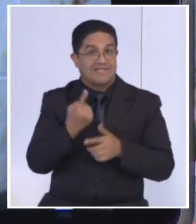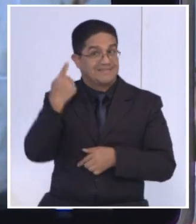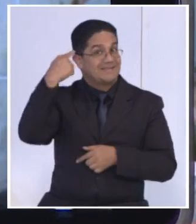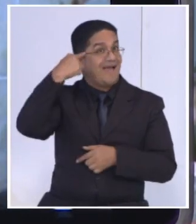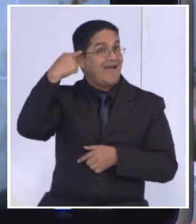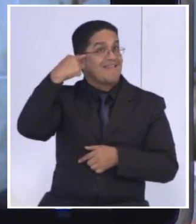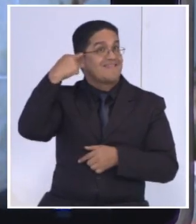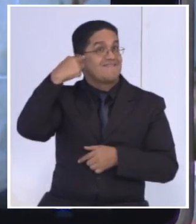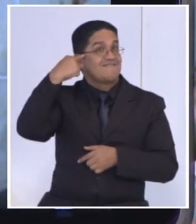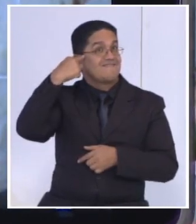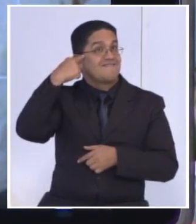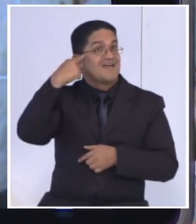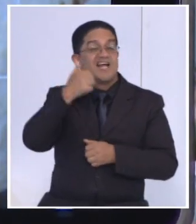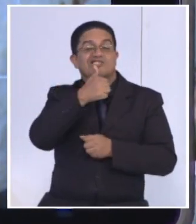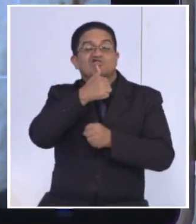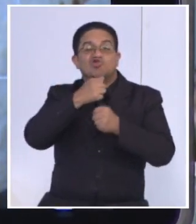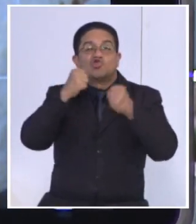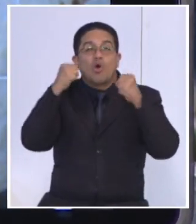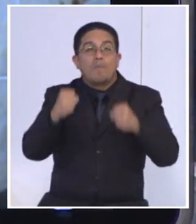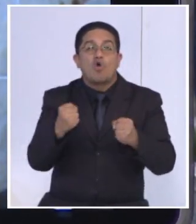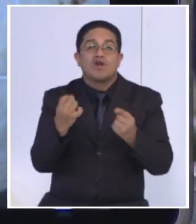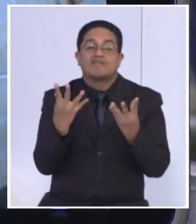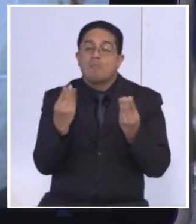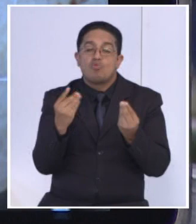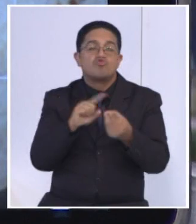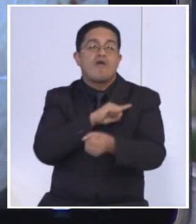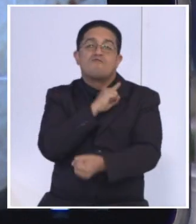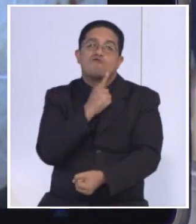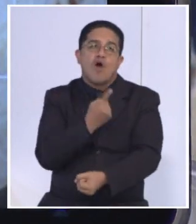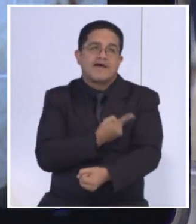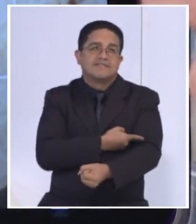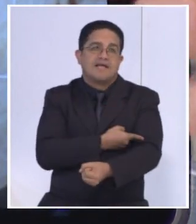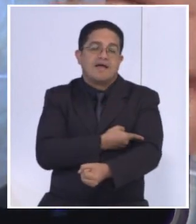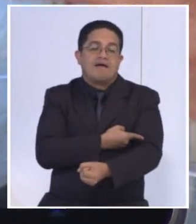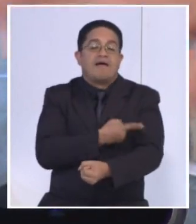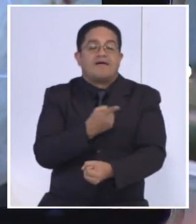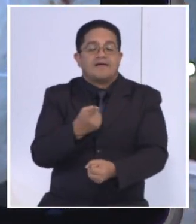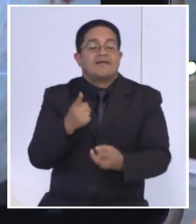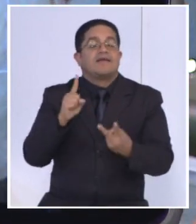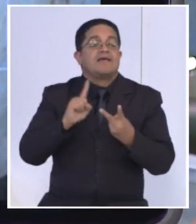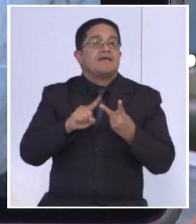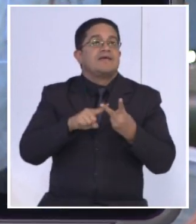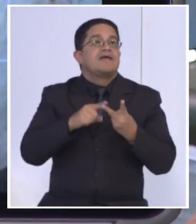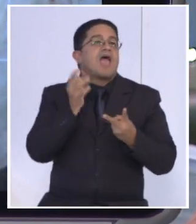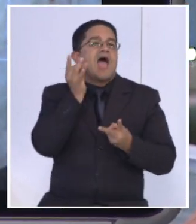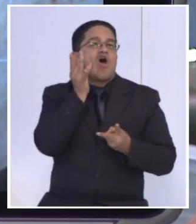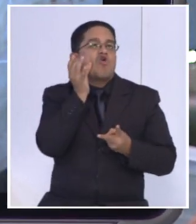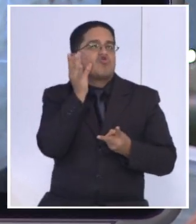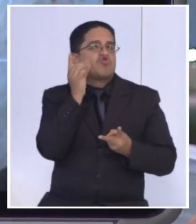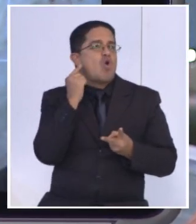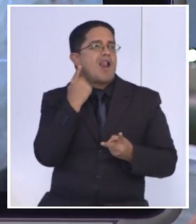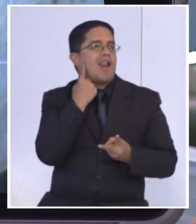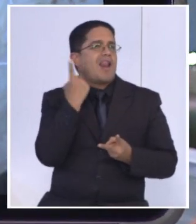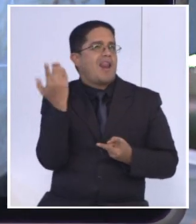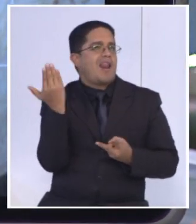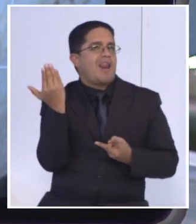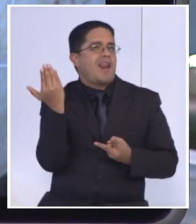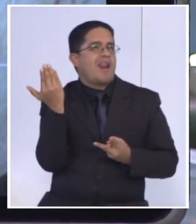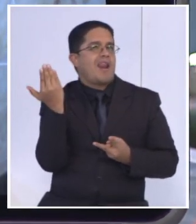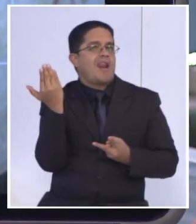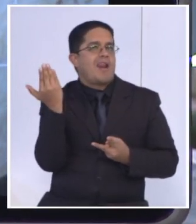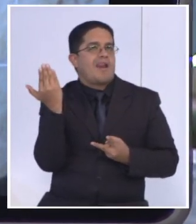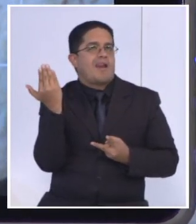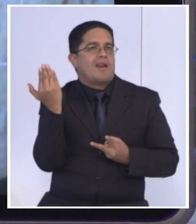arriba soporta muchísima energía, muchísimas cargas. Y ella en el medio, que es esto azulito que vemos por acá, va a